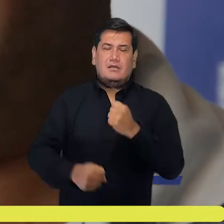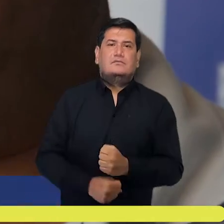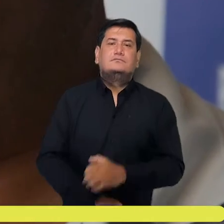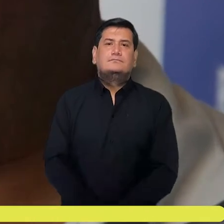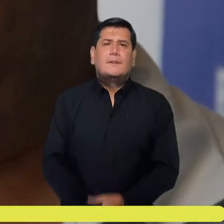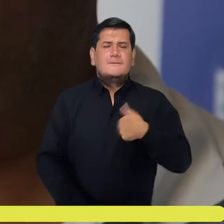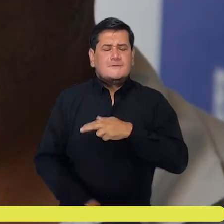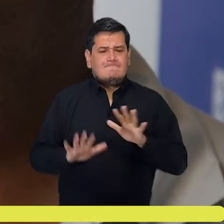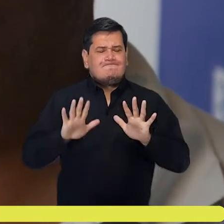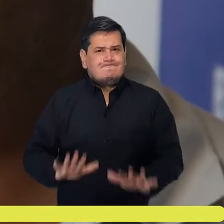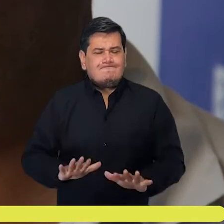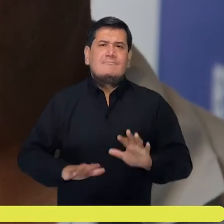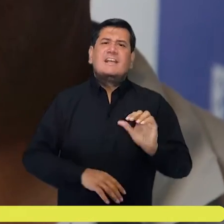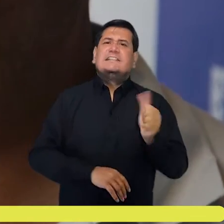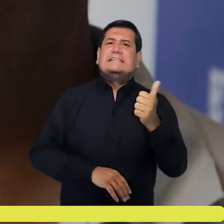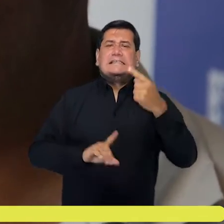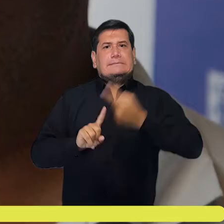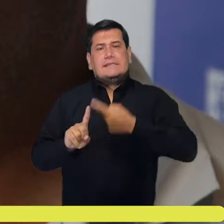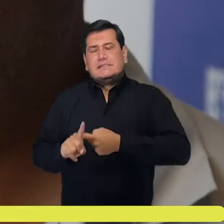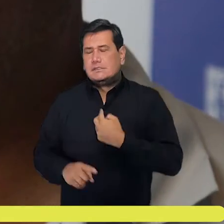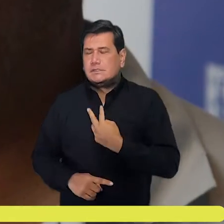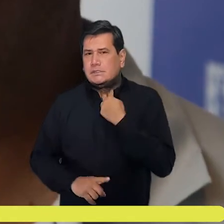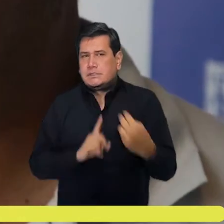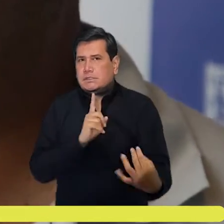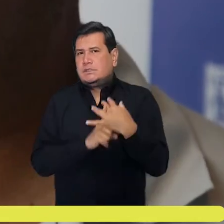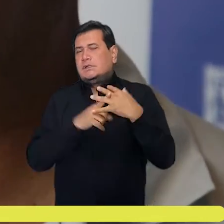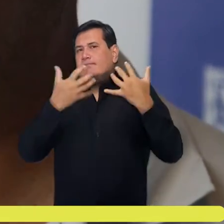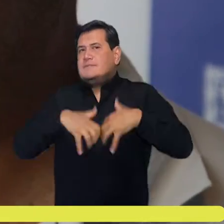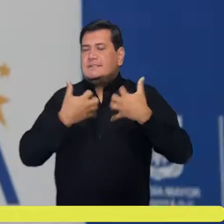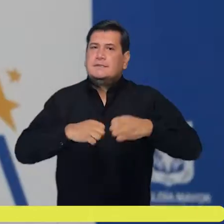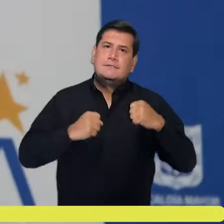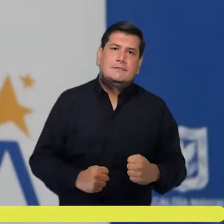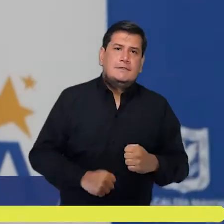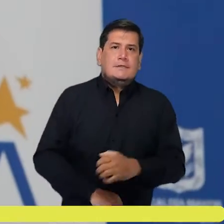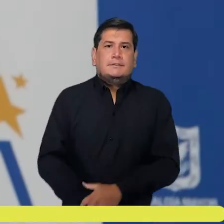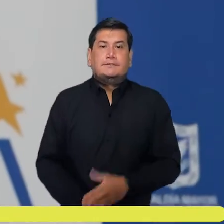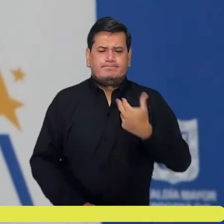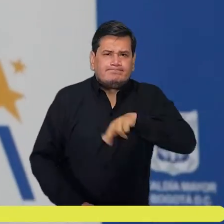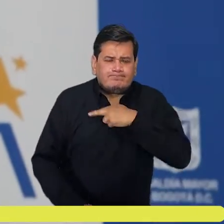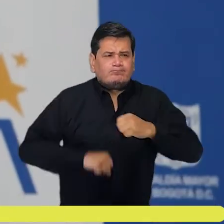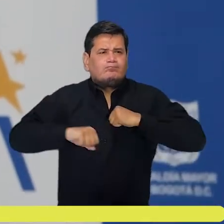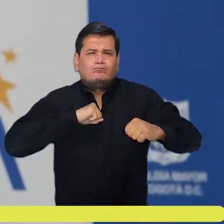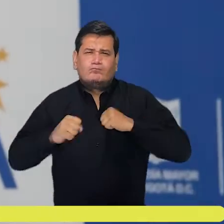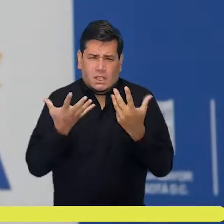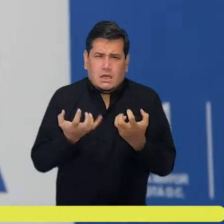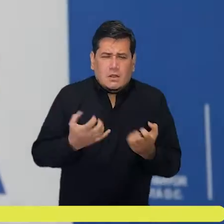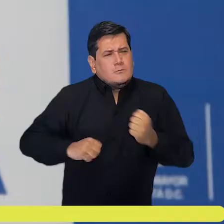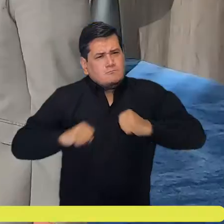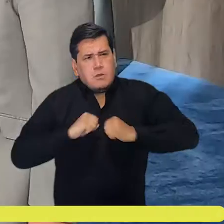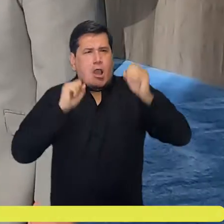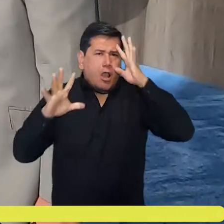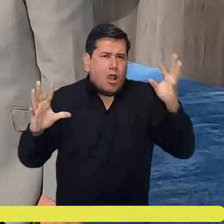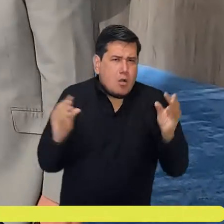estado frenado durante 10 meses y esto ha afectado a mi empresa. Somos personas que tenemos efectivamente la